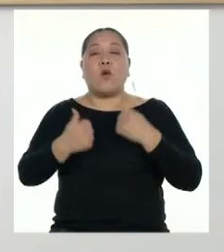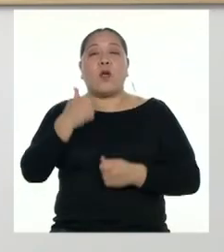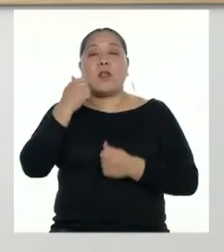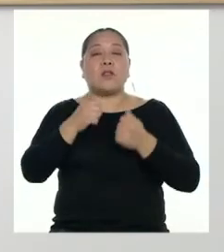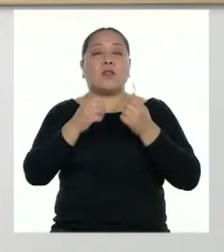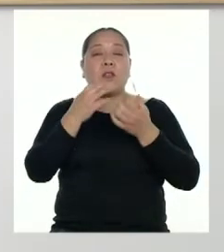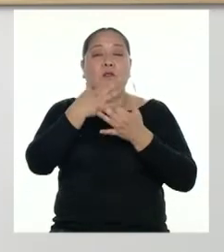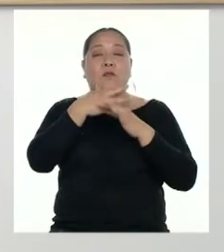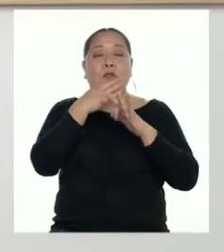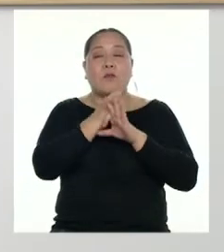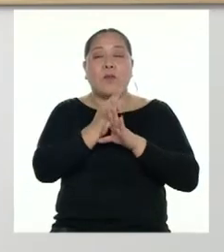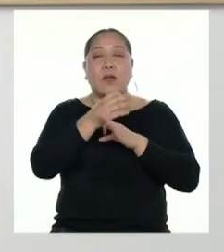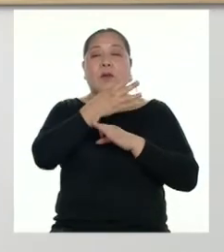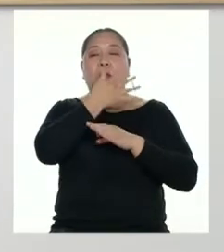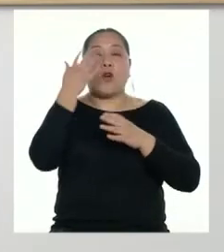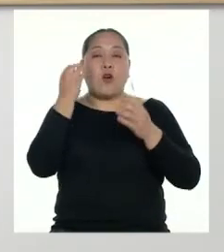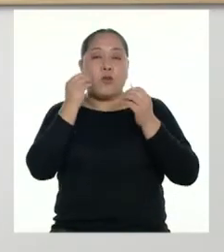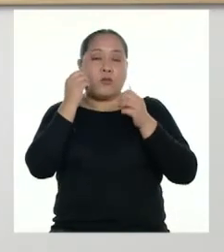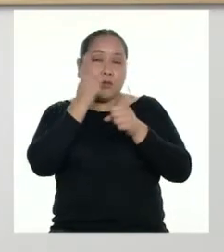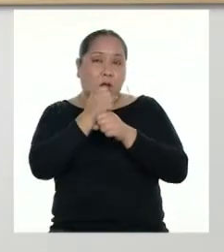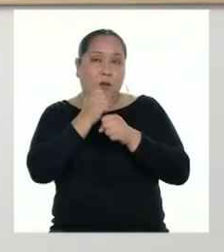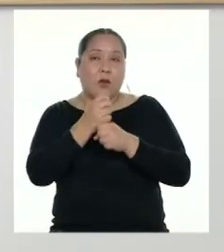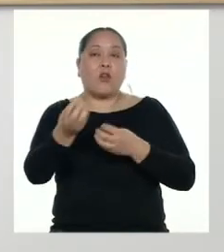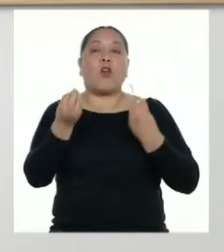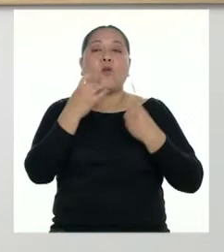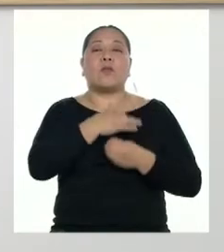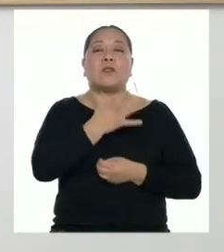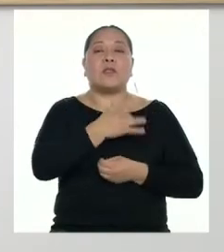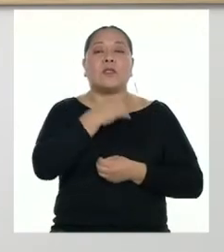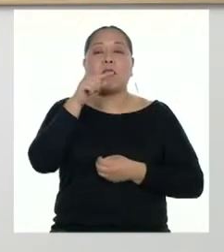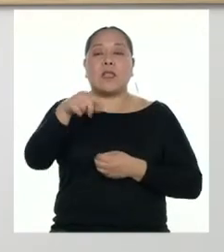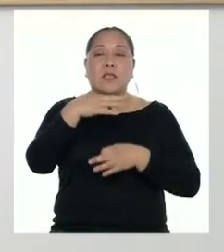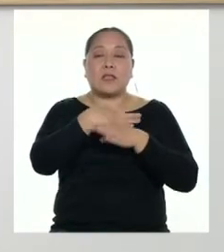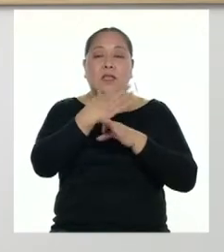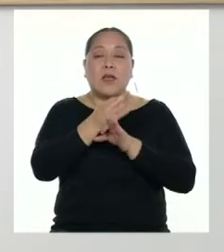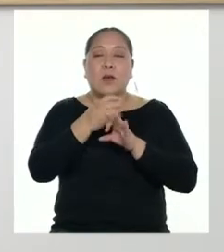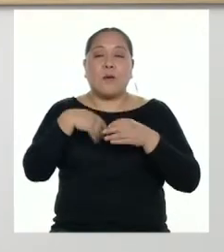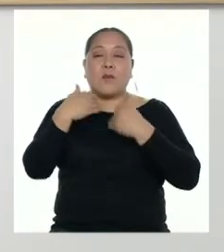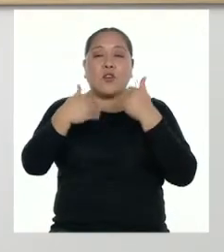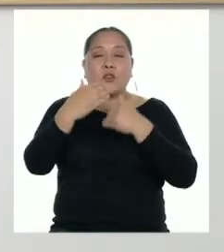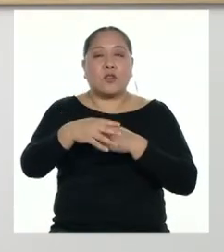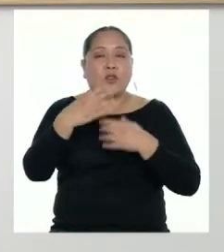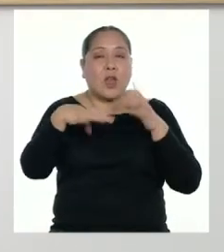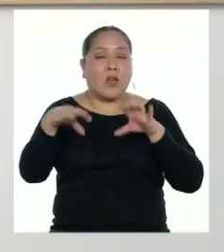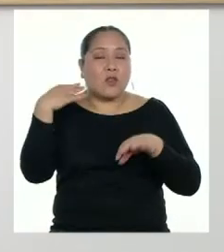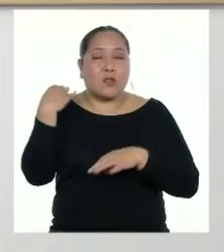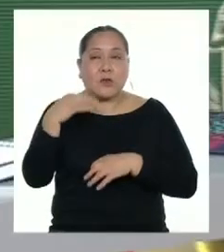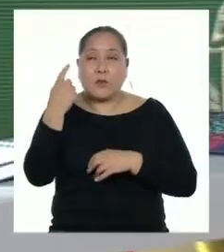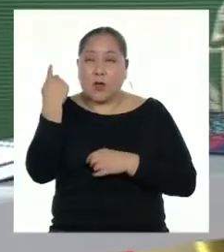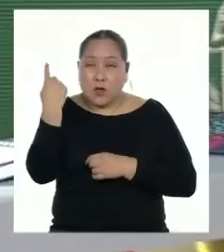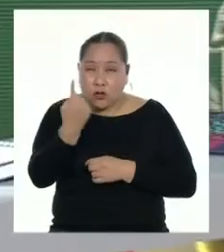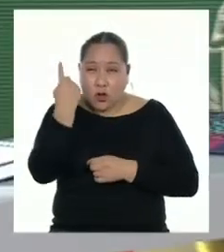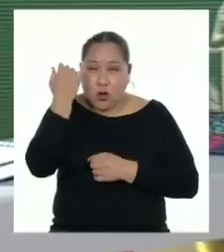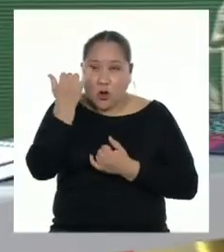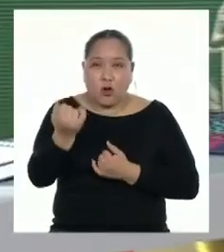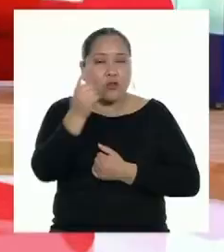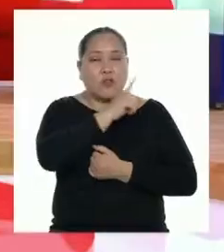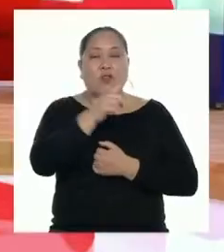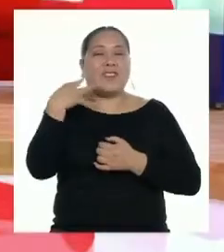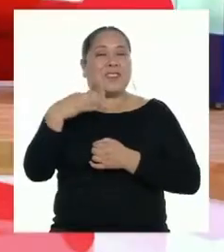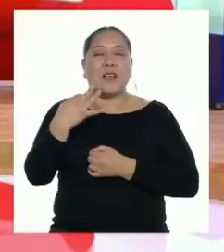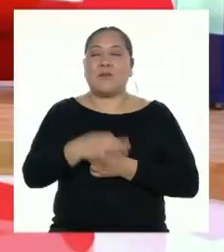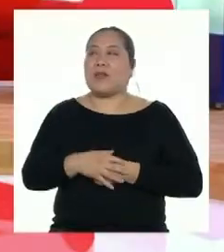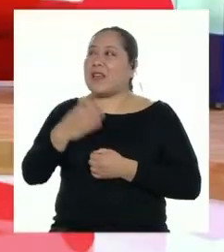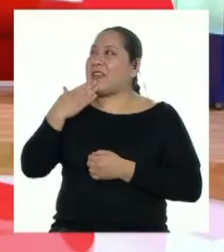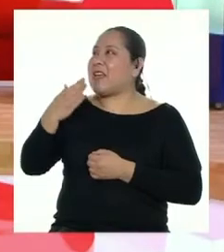les funcionan y cómo se sienten en medio de ese proceso. Háganlo siempre, no solo hoy. Gracias por el